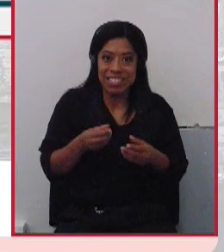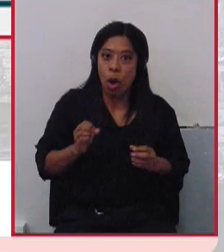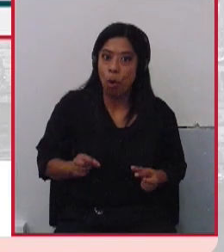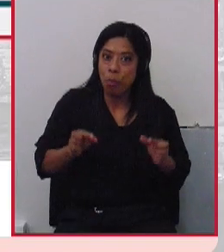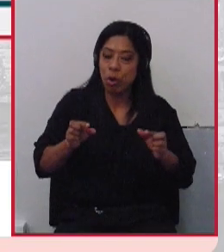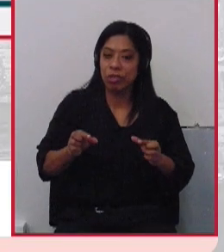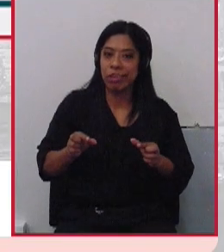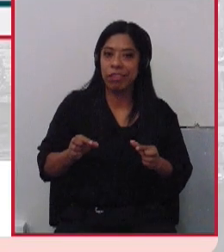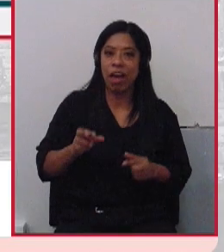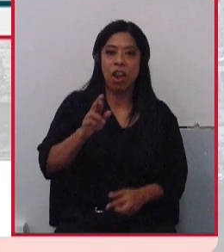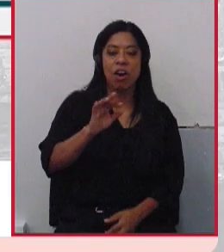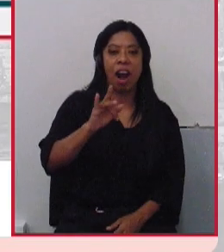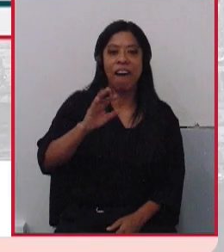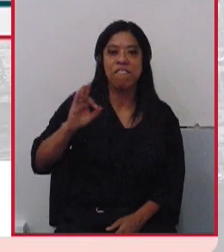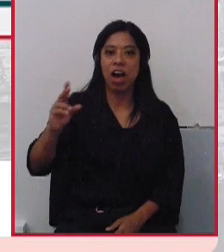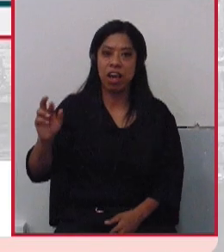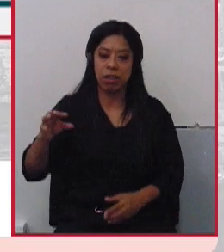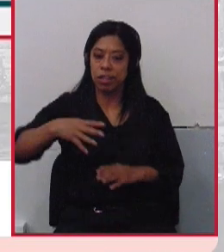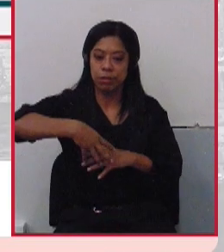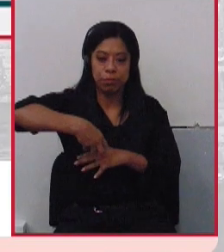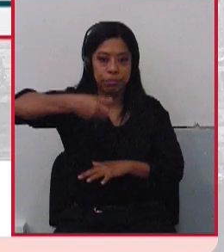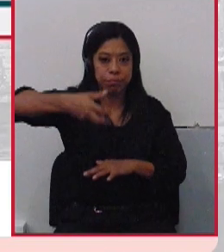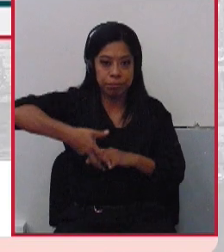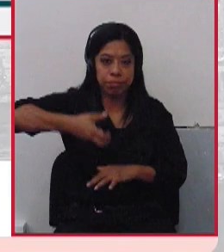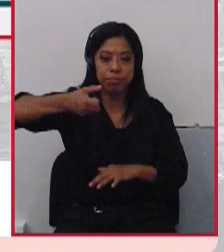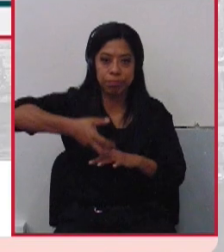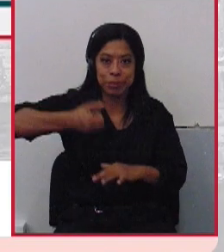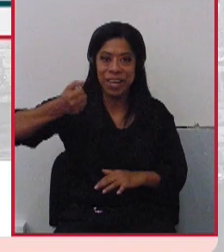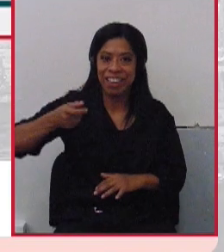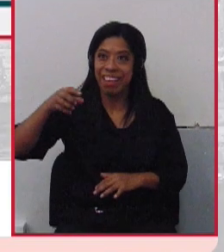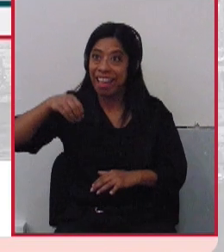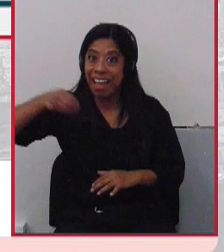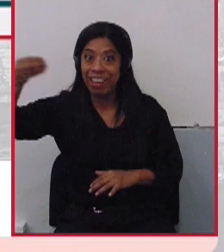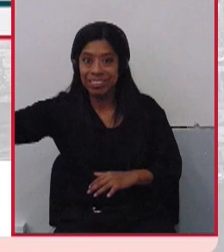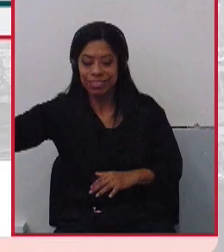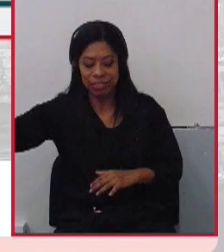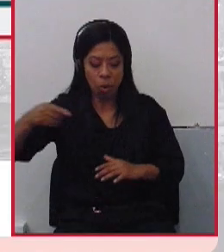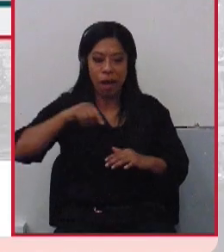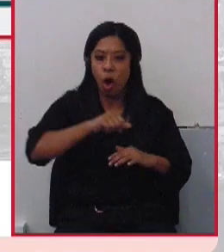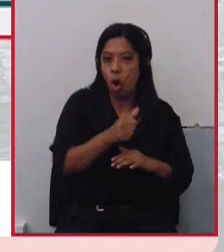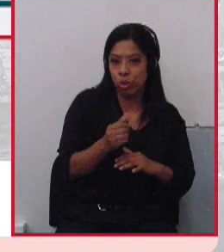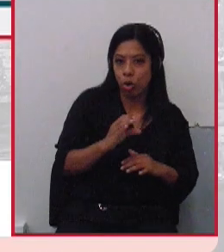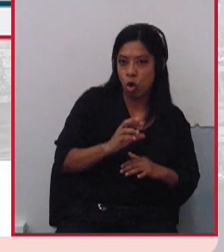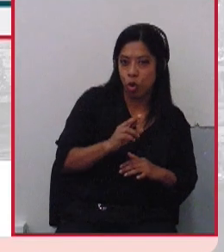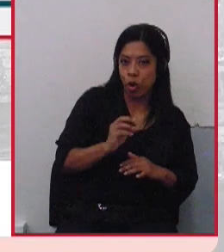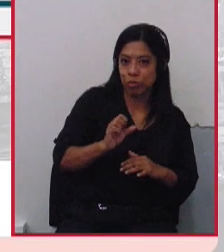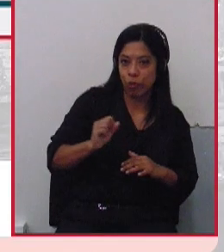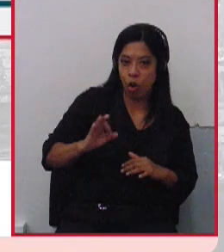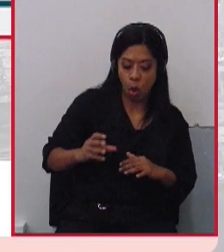oportunidad que no tuvo la raffer en estas fracciones y poderlas recuperar en el crossflow, ¿no?